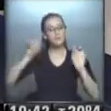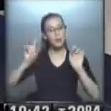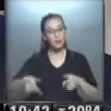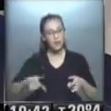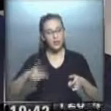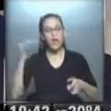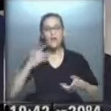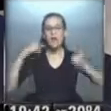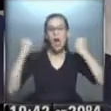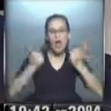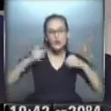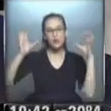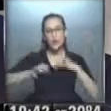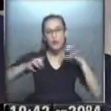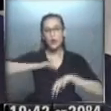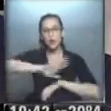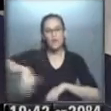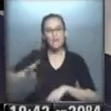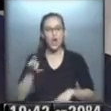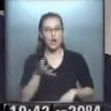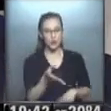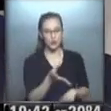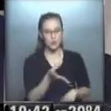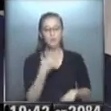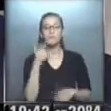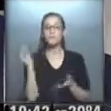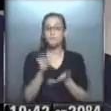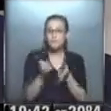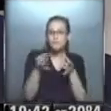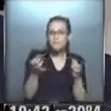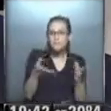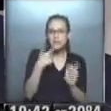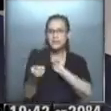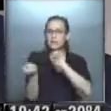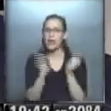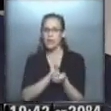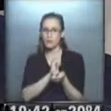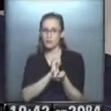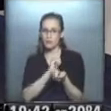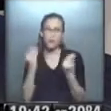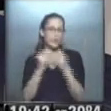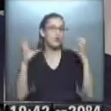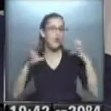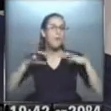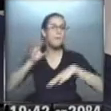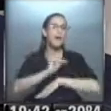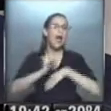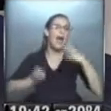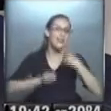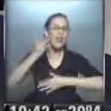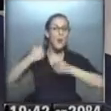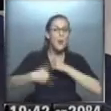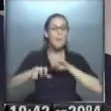se están registrando fuertes tormentas en Formosa. Parte de esa nubosidad se irá desplazando hacia el este, muchas tormentas durante la mañana y luego habrá un